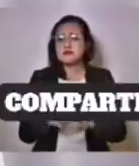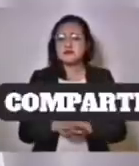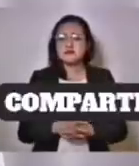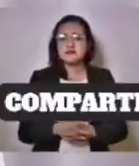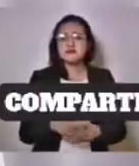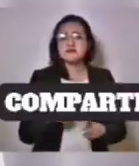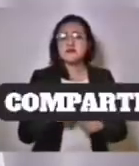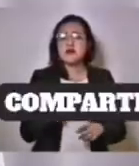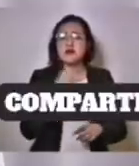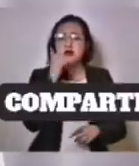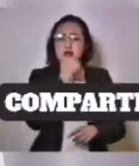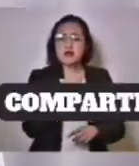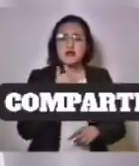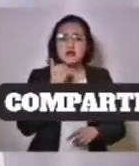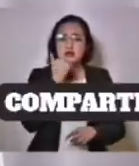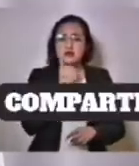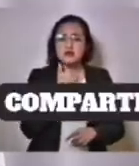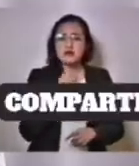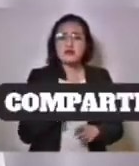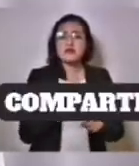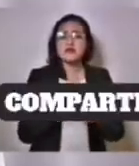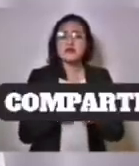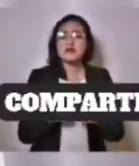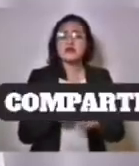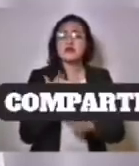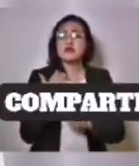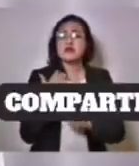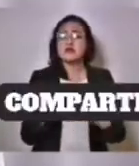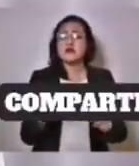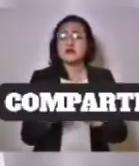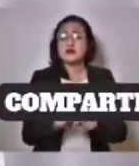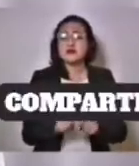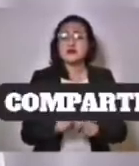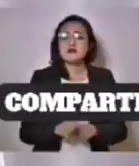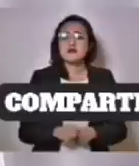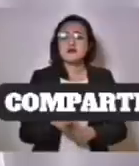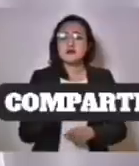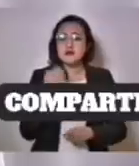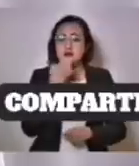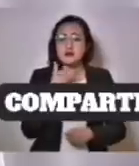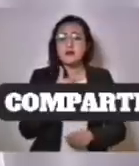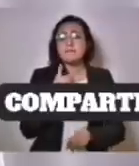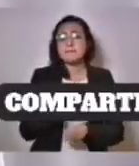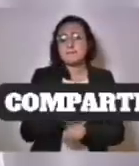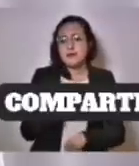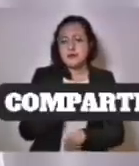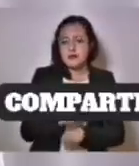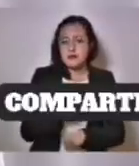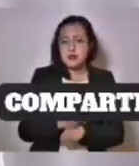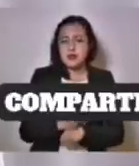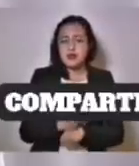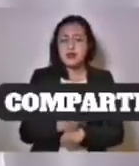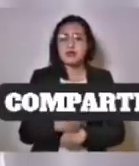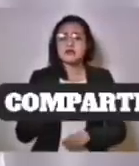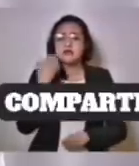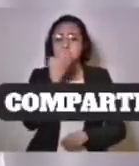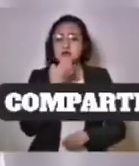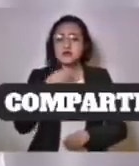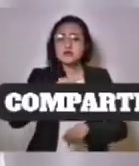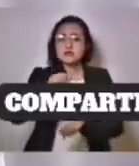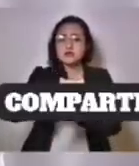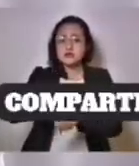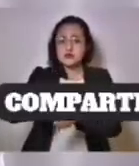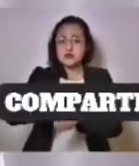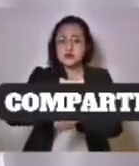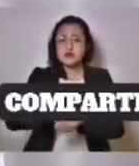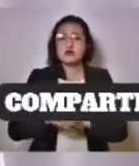de los alumnos que concluyan su escuela primaria, su escuela